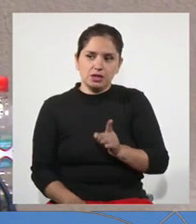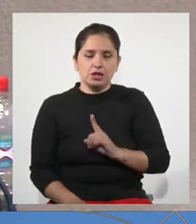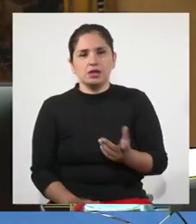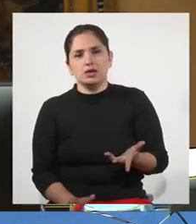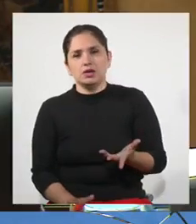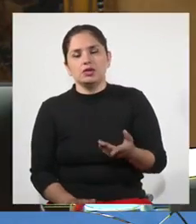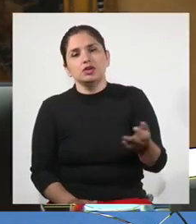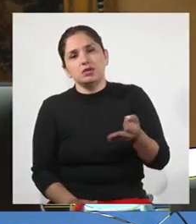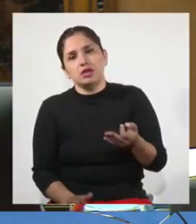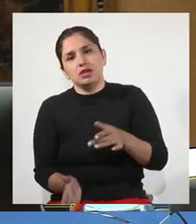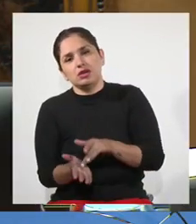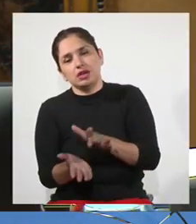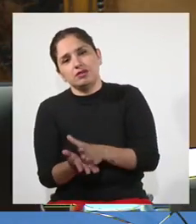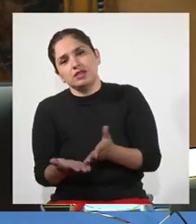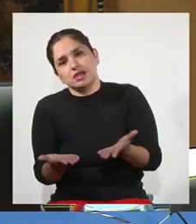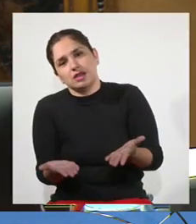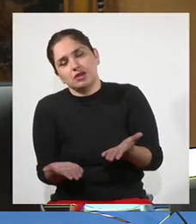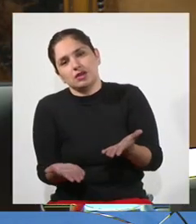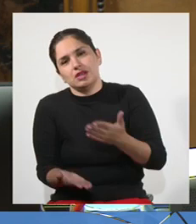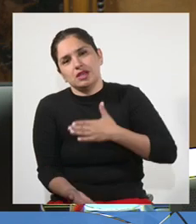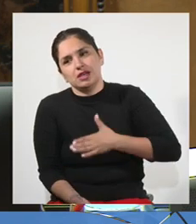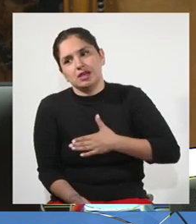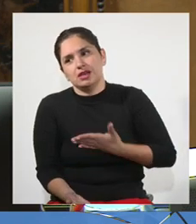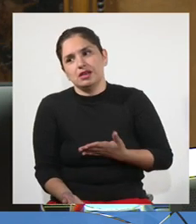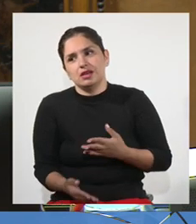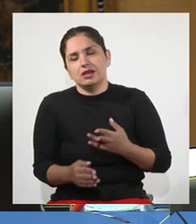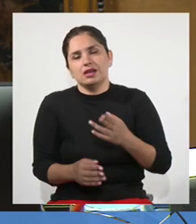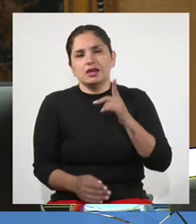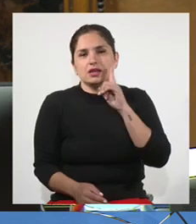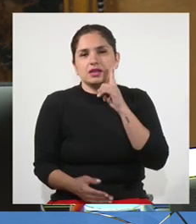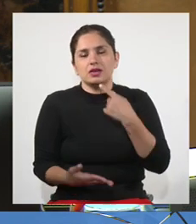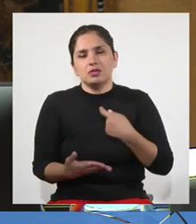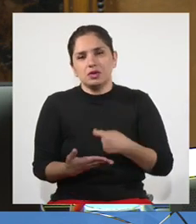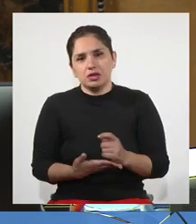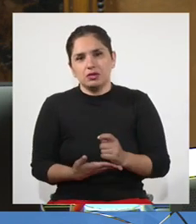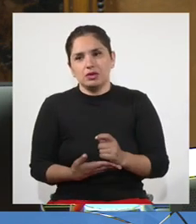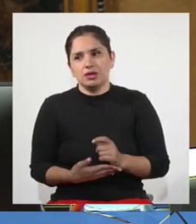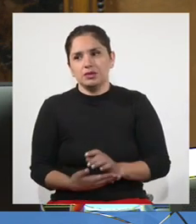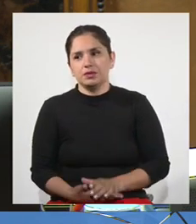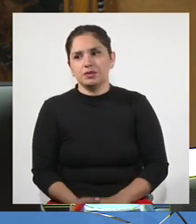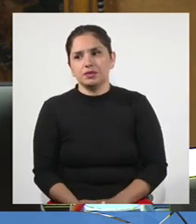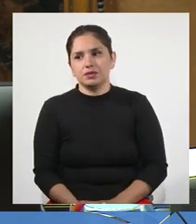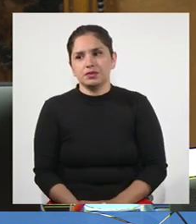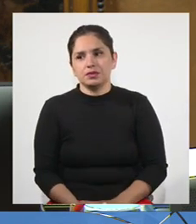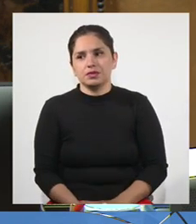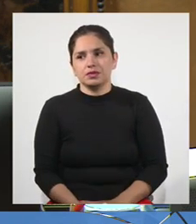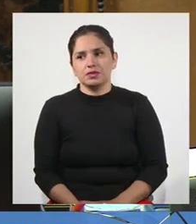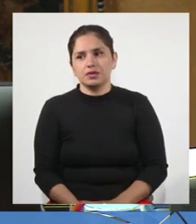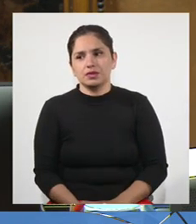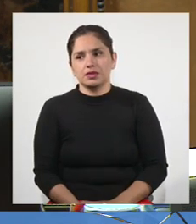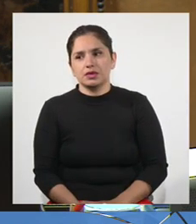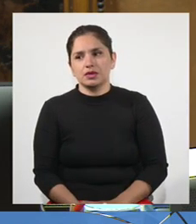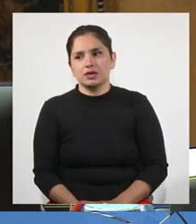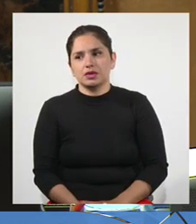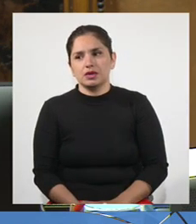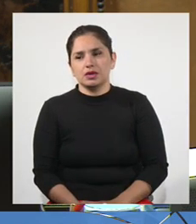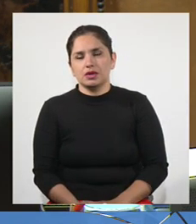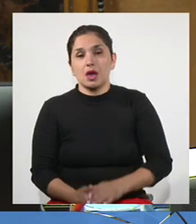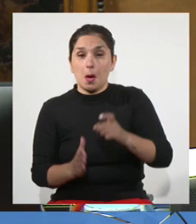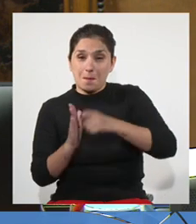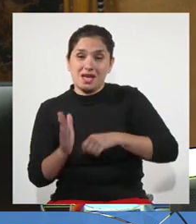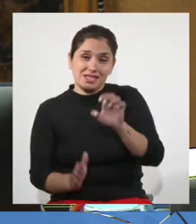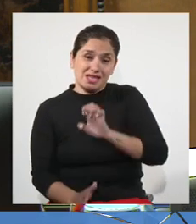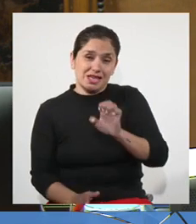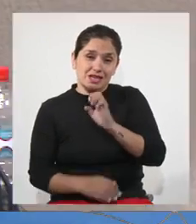Usted me dijo que la fecha que yo le impusiera. Tiene un visto bueno también. Enero del 2020, subsecretario, ¿le parece razonable?